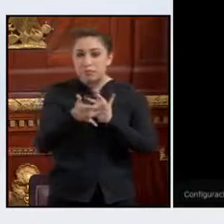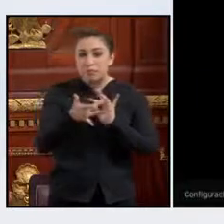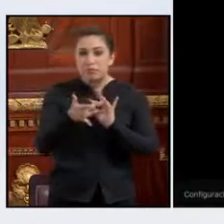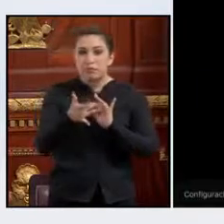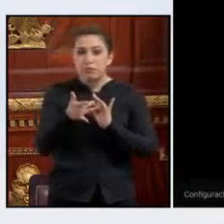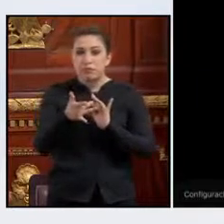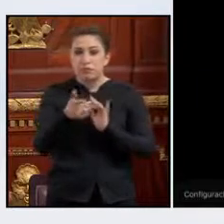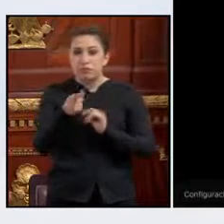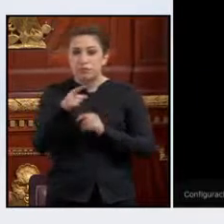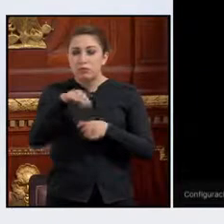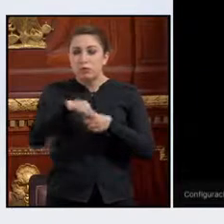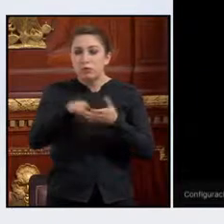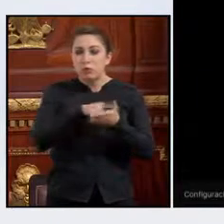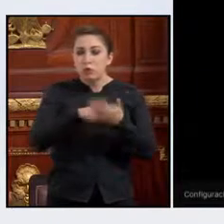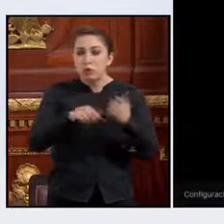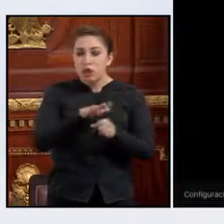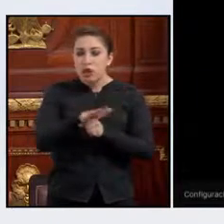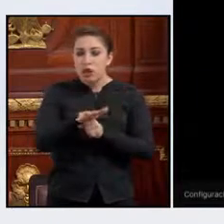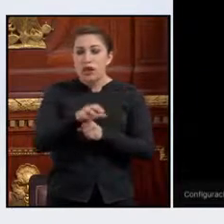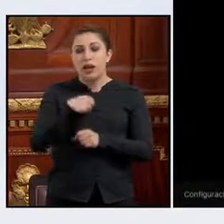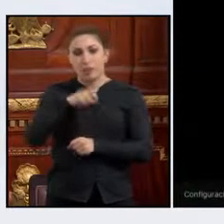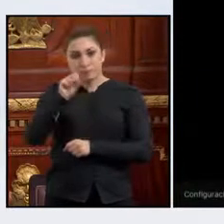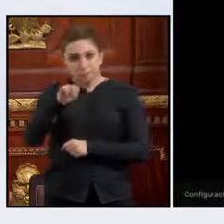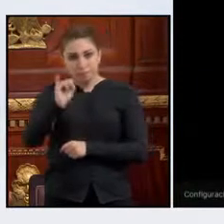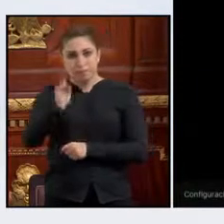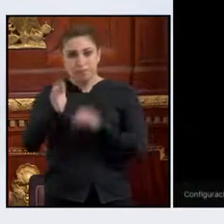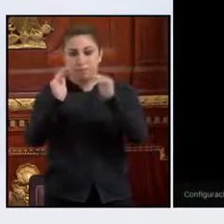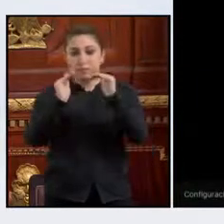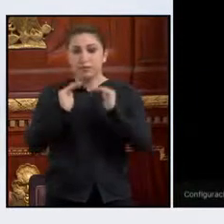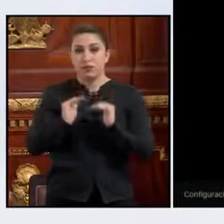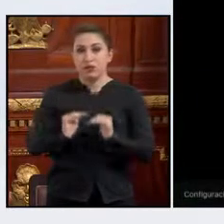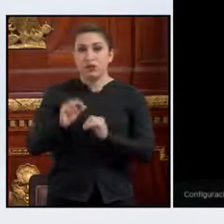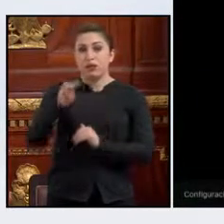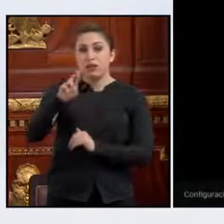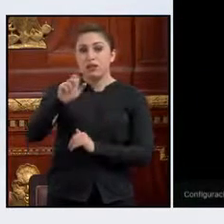Quiroga Anguiano, a favor. Ramos Arreola Teresa.